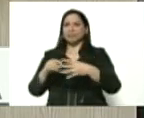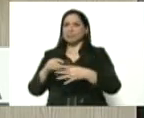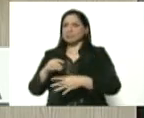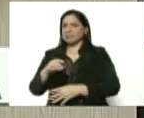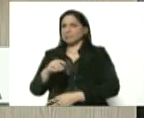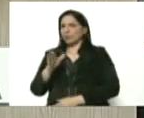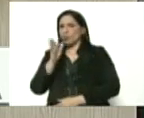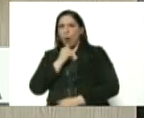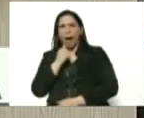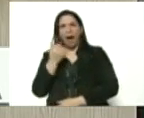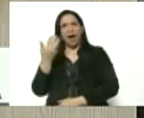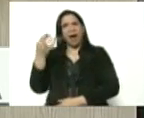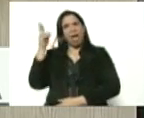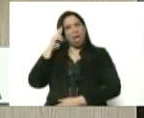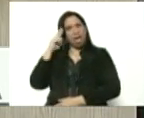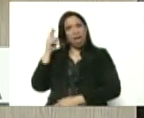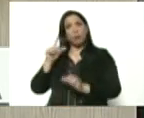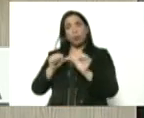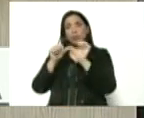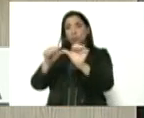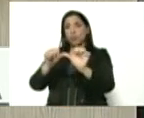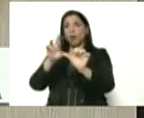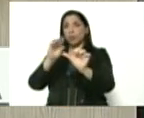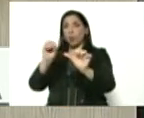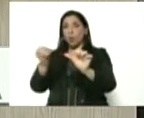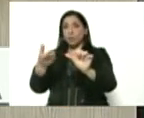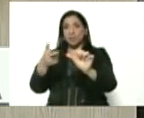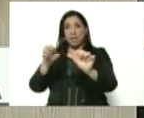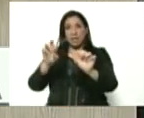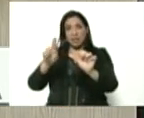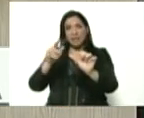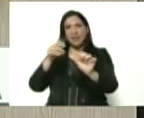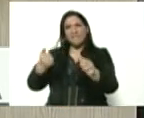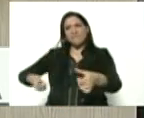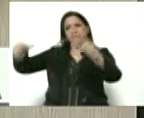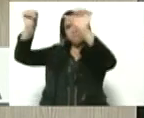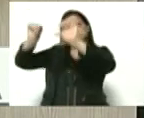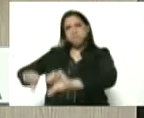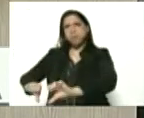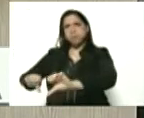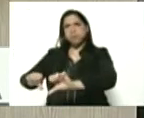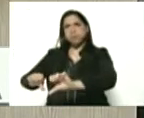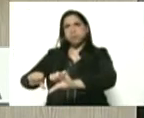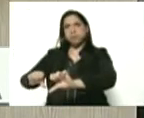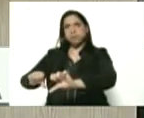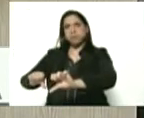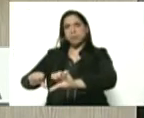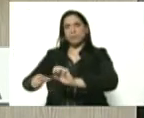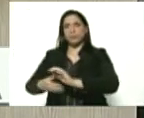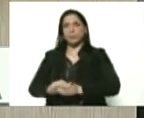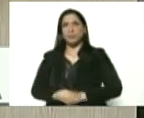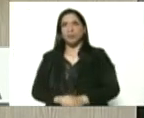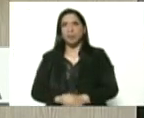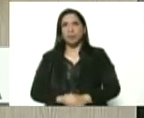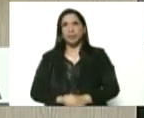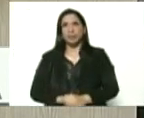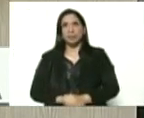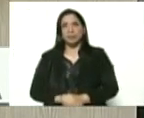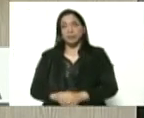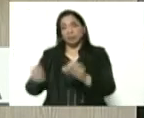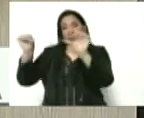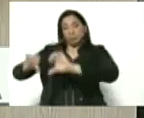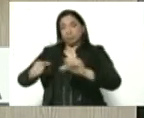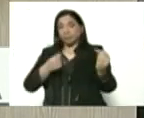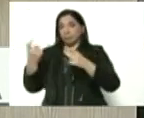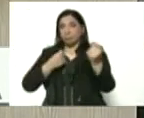incompetencia. Continúa Noriega. El fracaso de la Bahía de Cochinos venezolanas, refiriéndose al desembarco